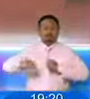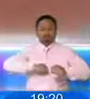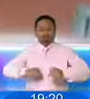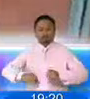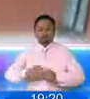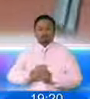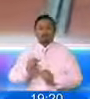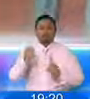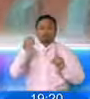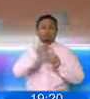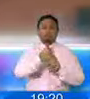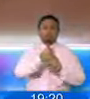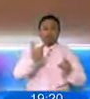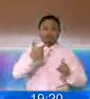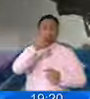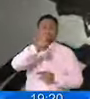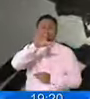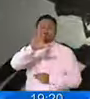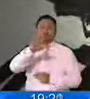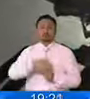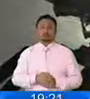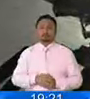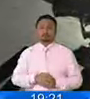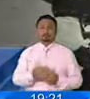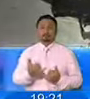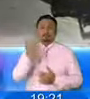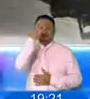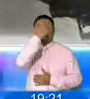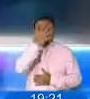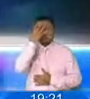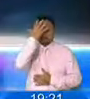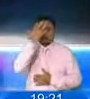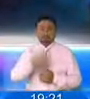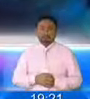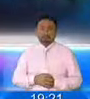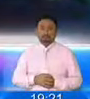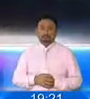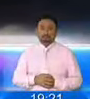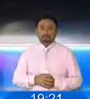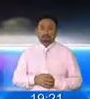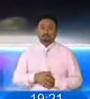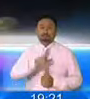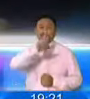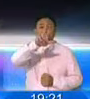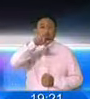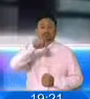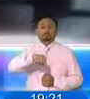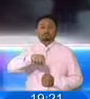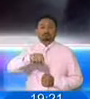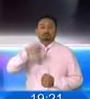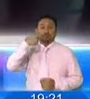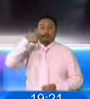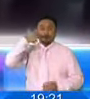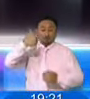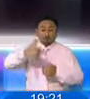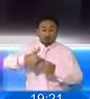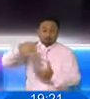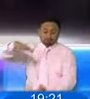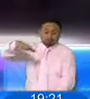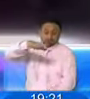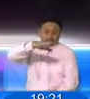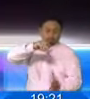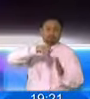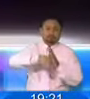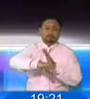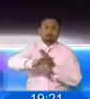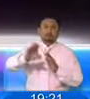operativo Impacto 25 y en Esmeraldas. Además, 3.000 galones de combustible